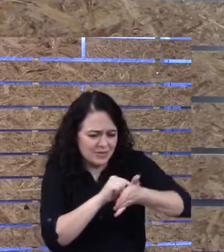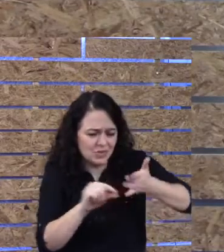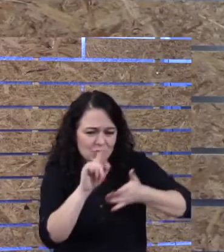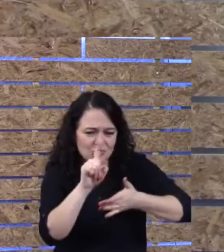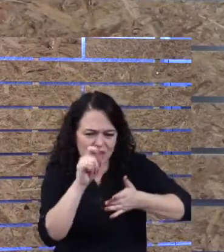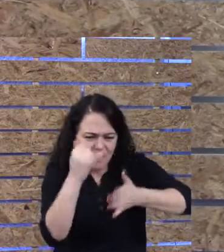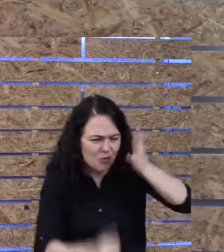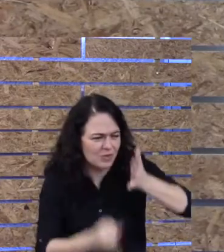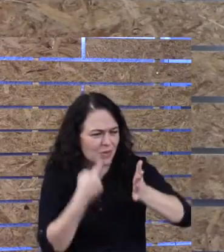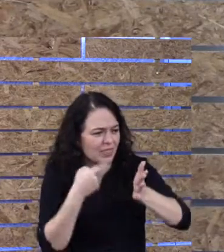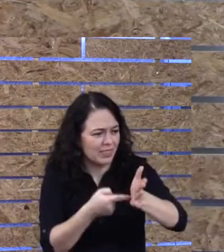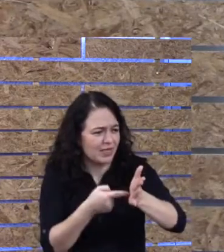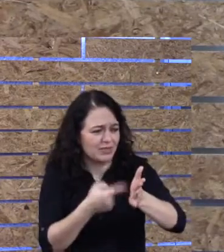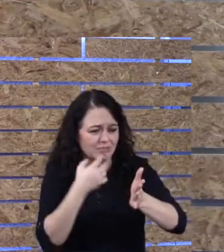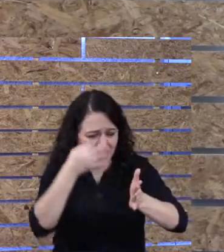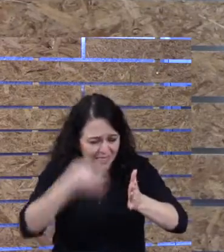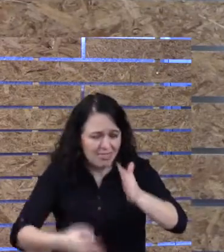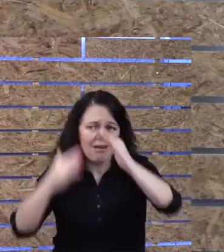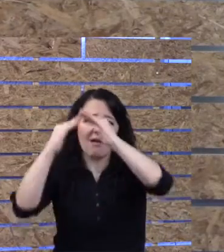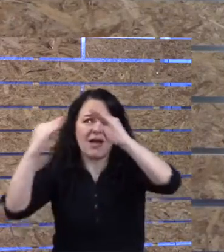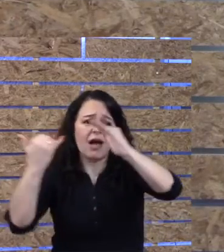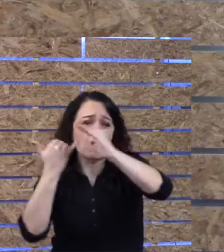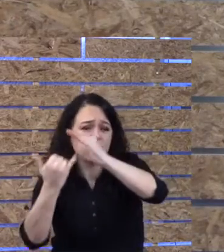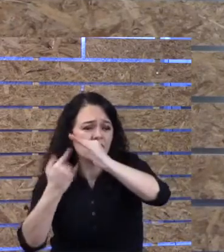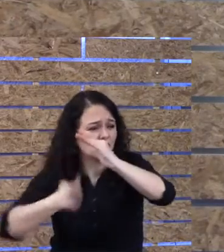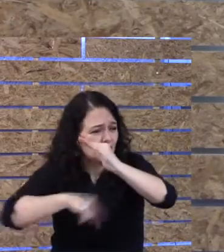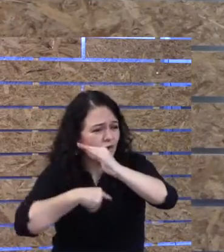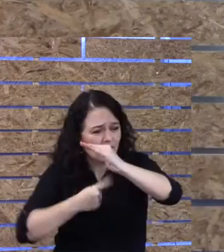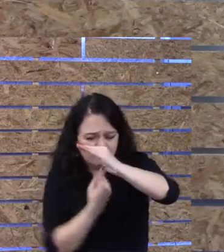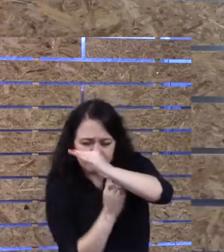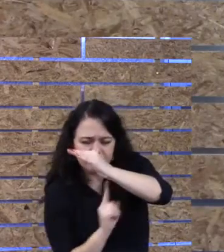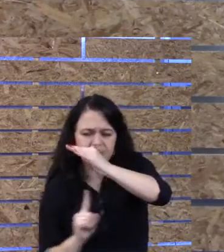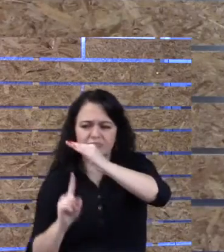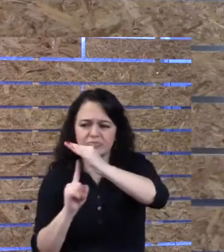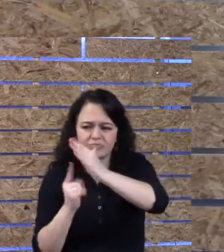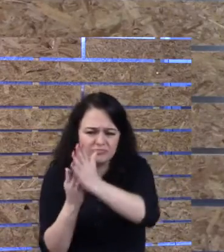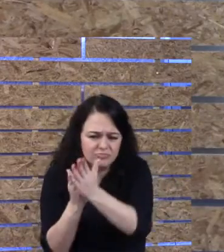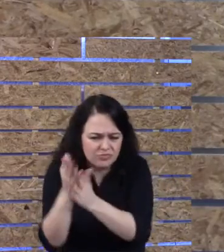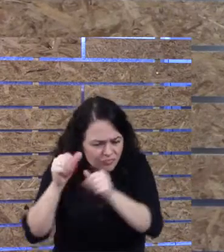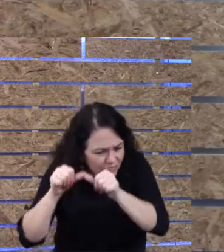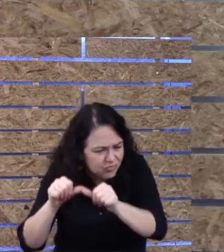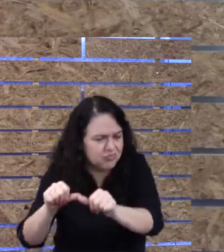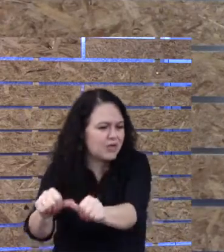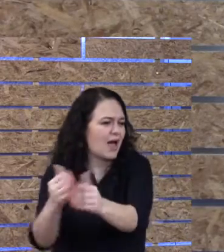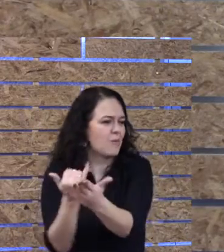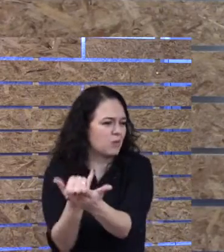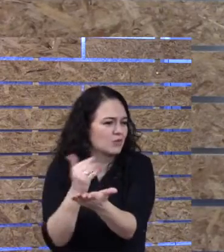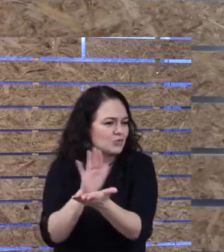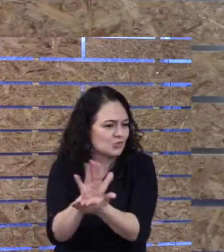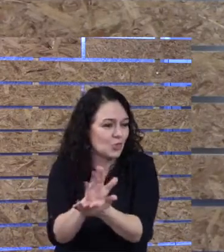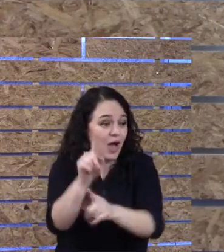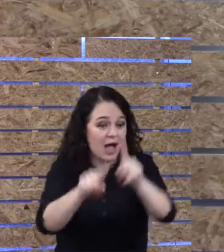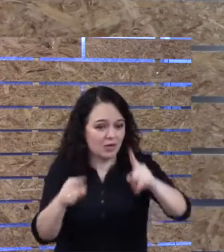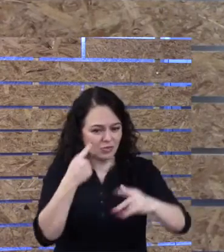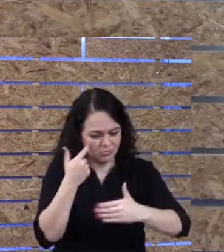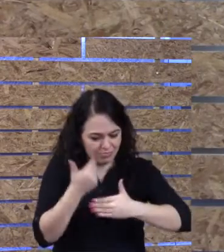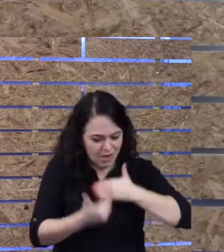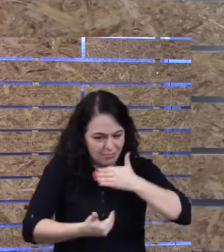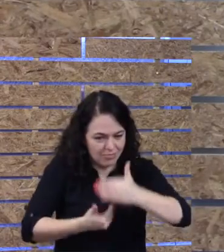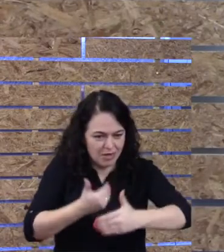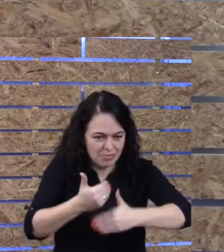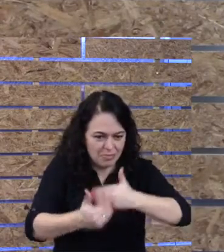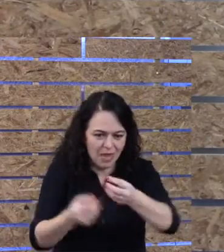6 asegura que Él tiene una casa donde estaremos para siempre. Algunos miran ese